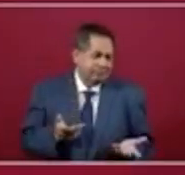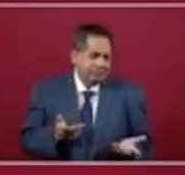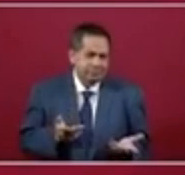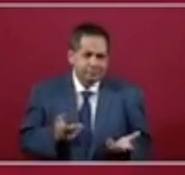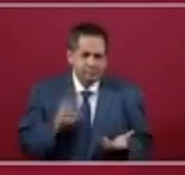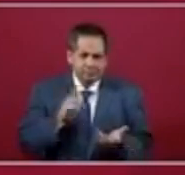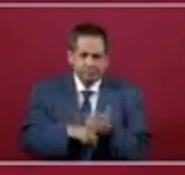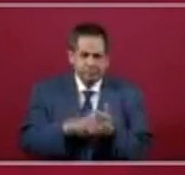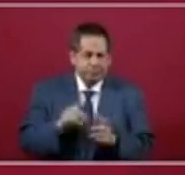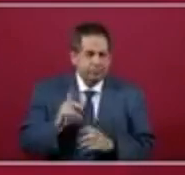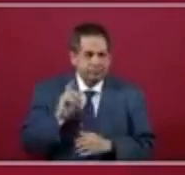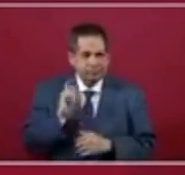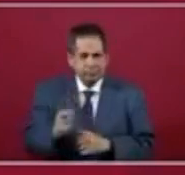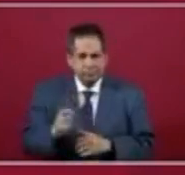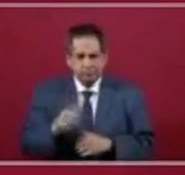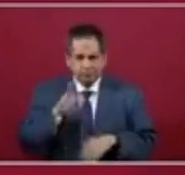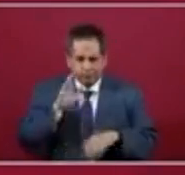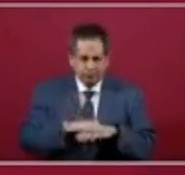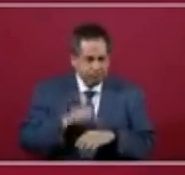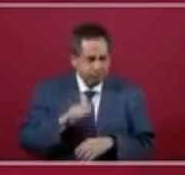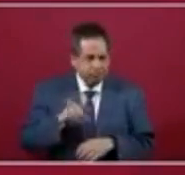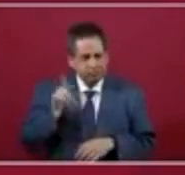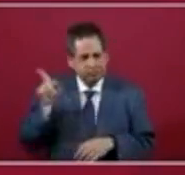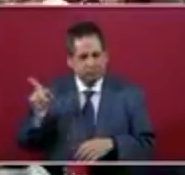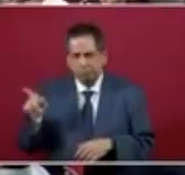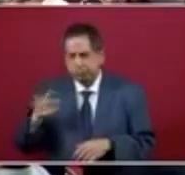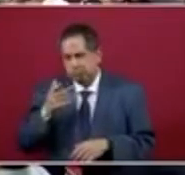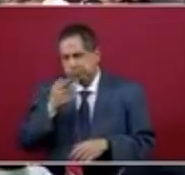Es lo que manejaba